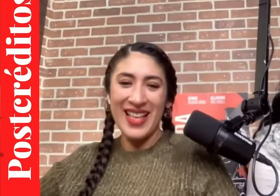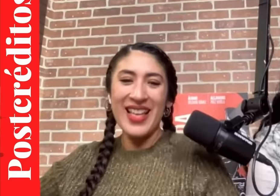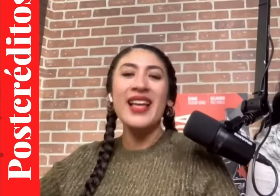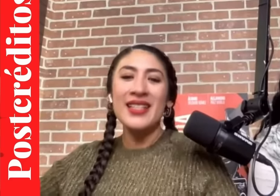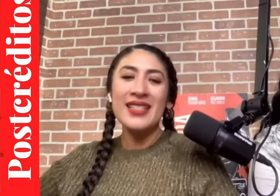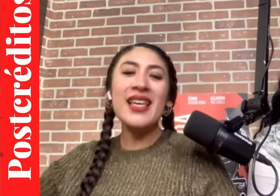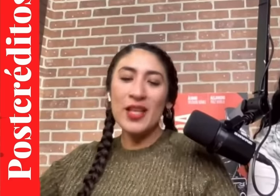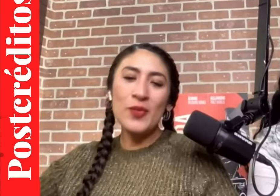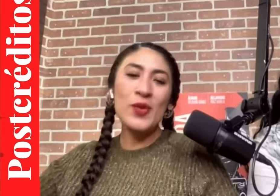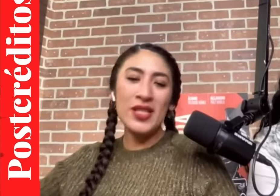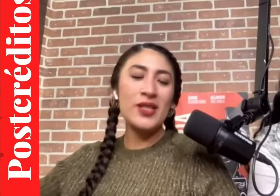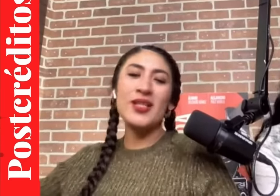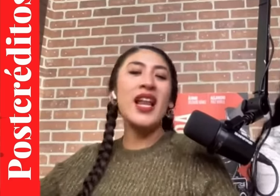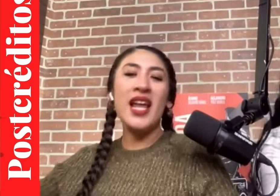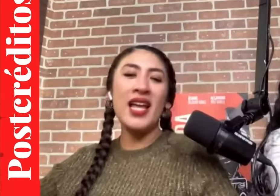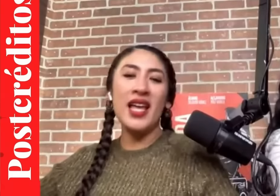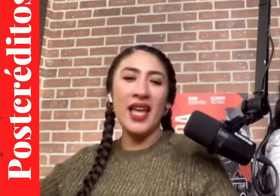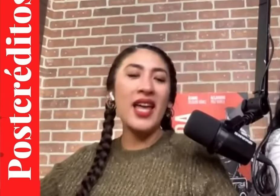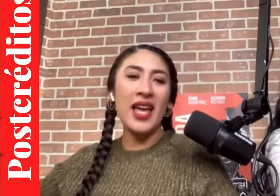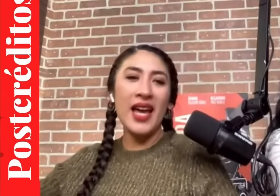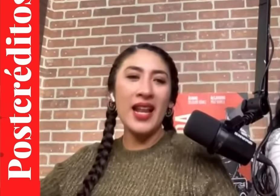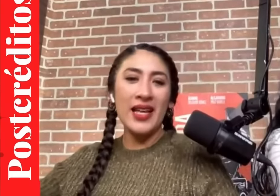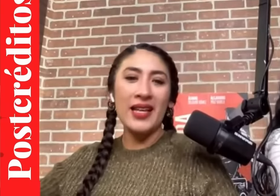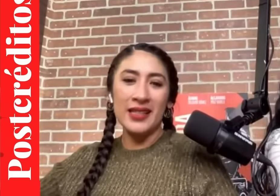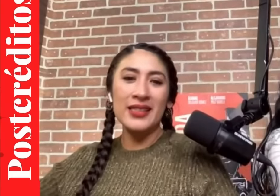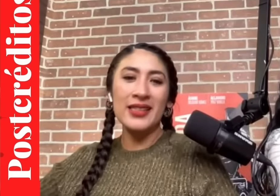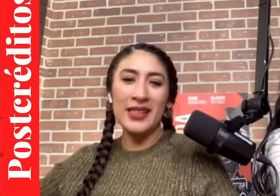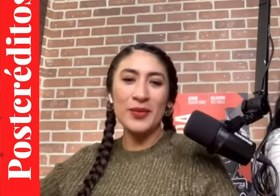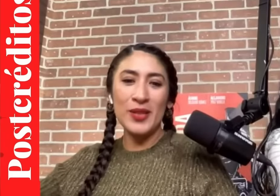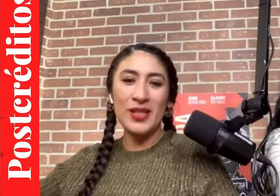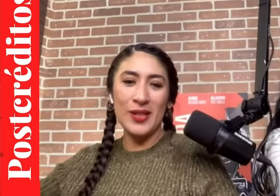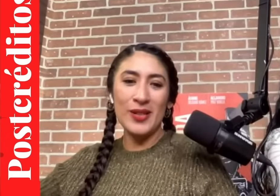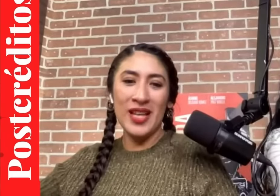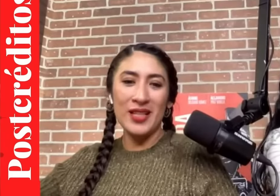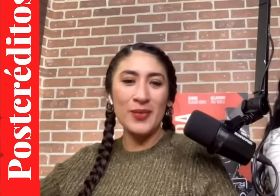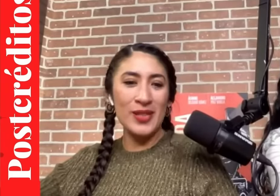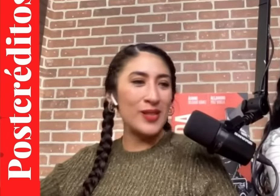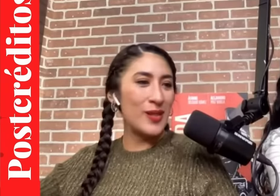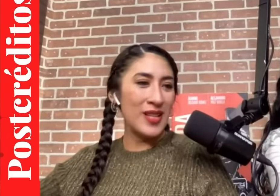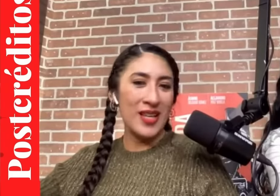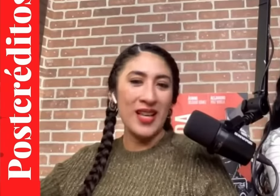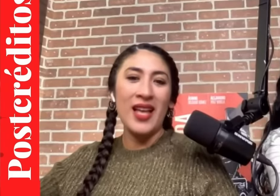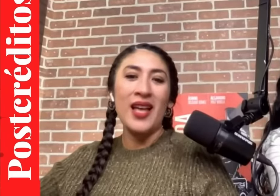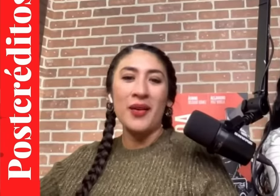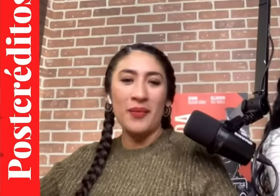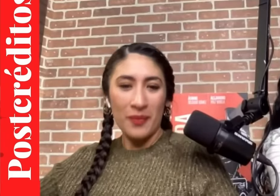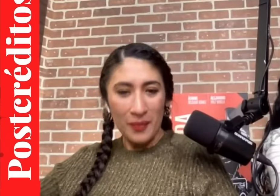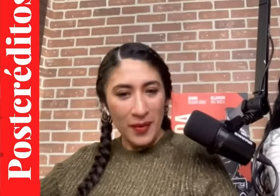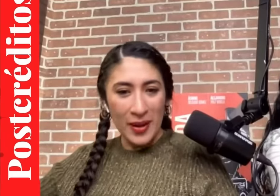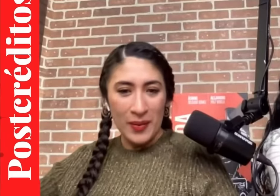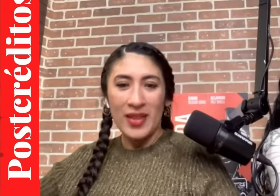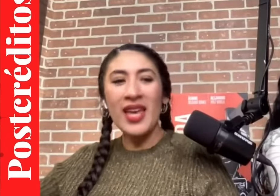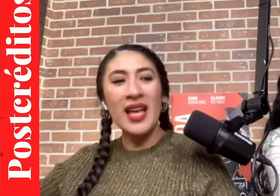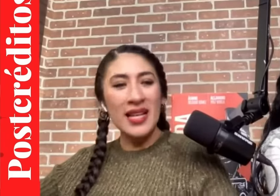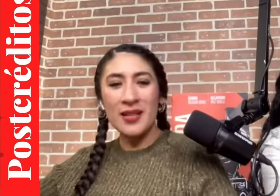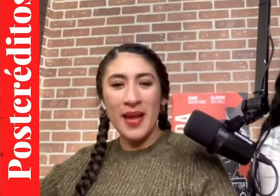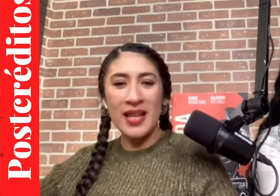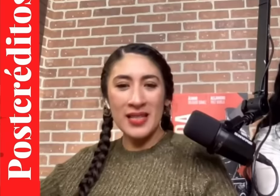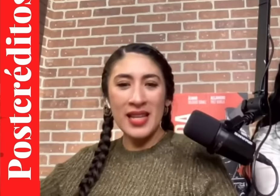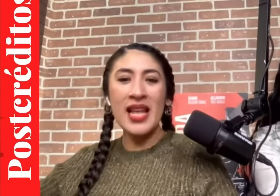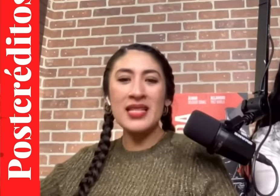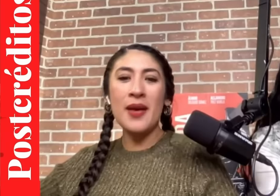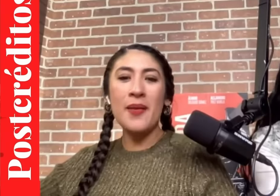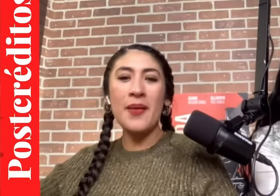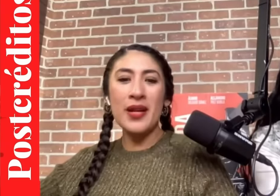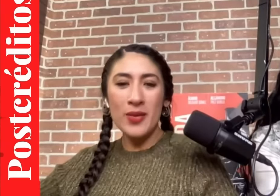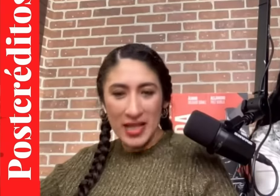la ki es la diosa dice Sí es muy chistosa Kari Sí es muy chistosa es muy chistosa Sí bueno ya se